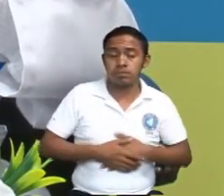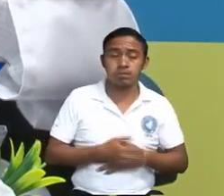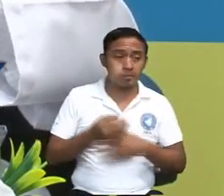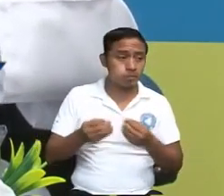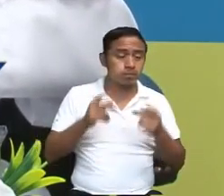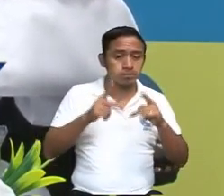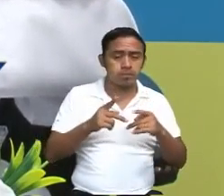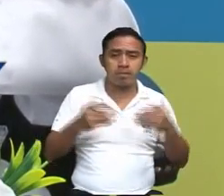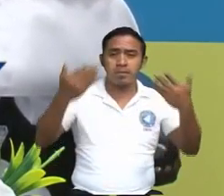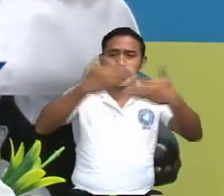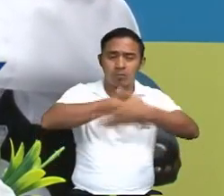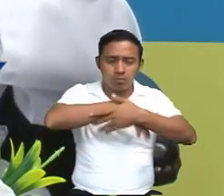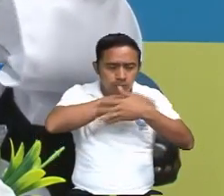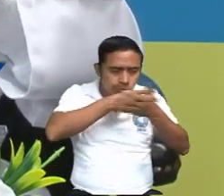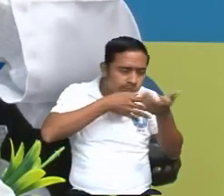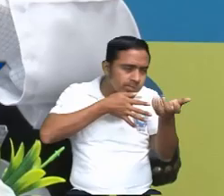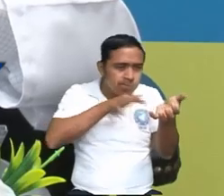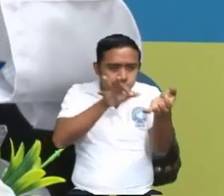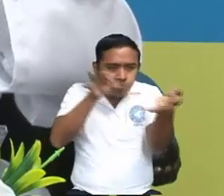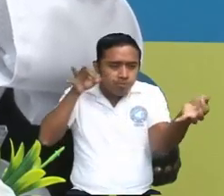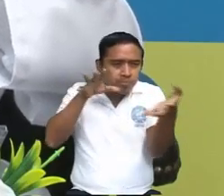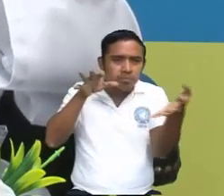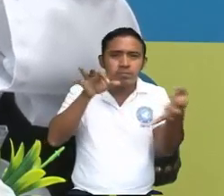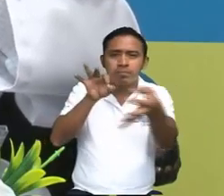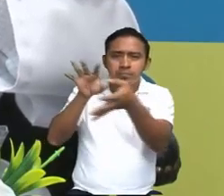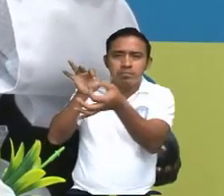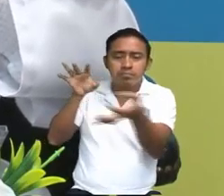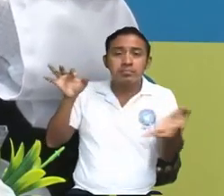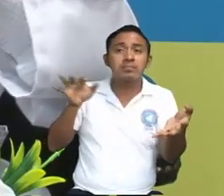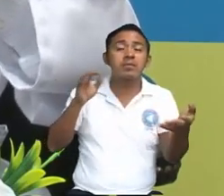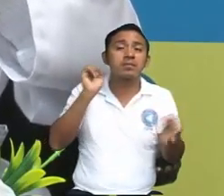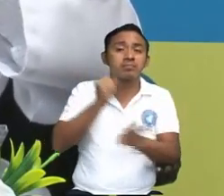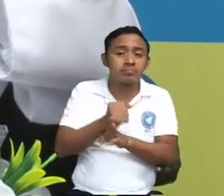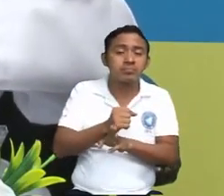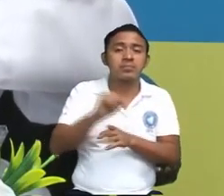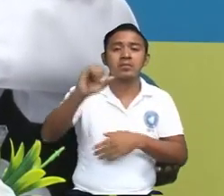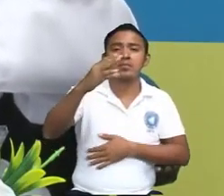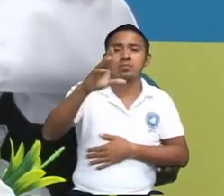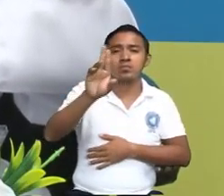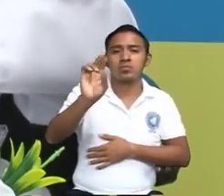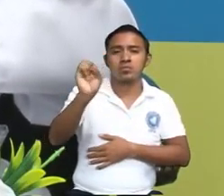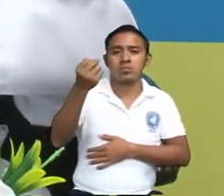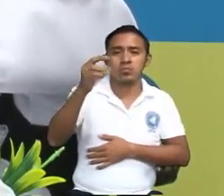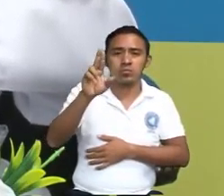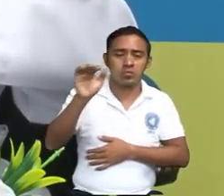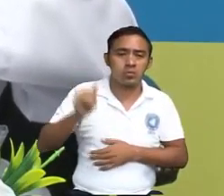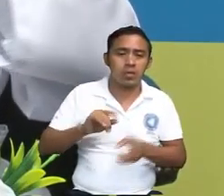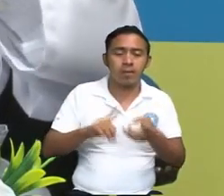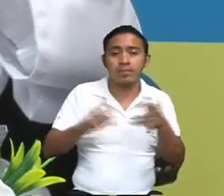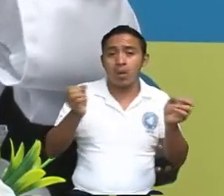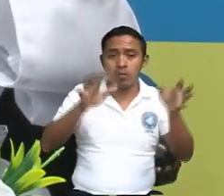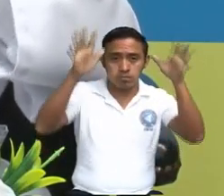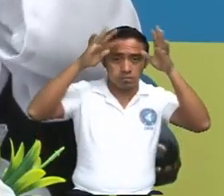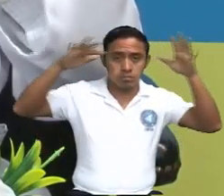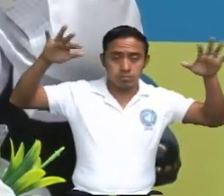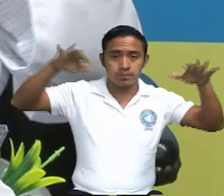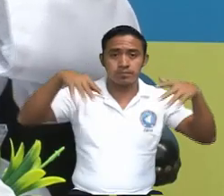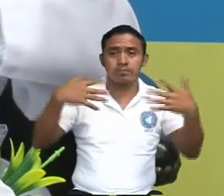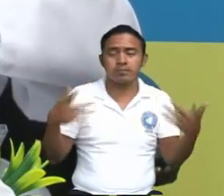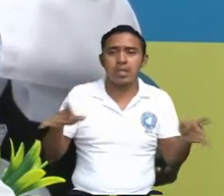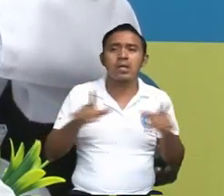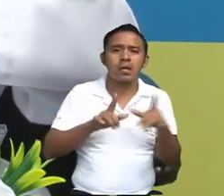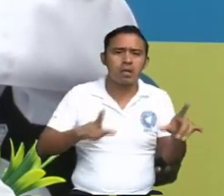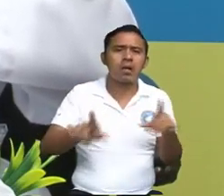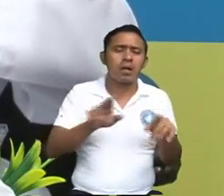a cazar en la noche, van a cazar animalitos, van a cuzuquear, como dice la gente, o venadear, que hay todavía lugares